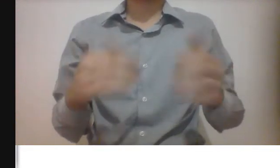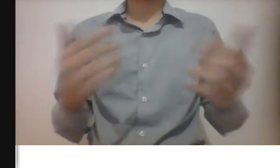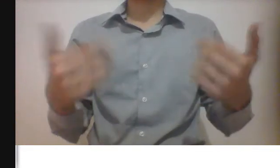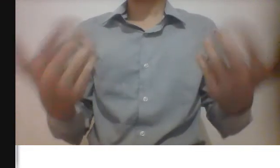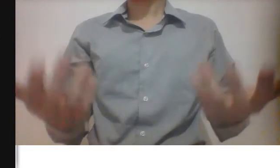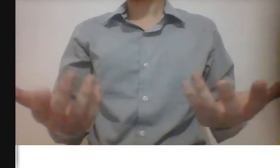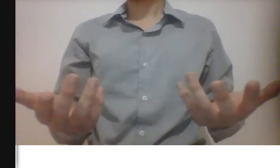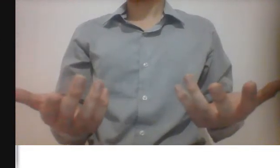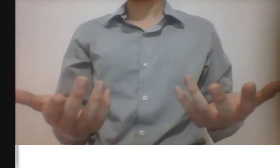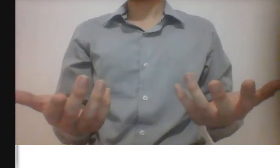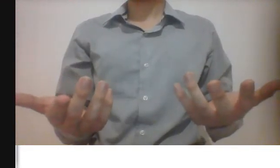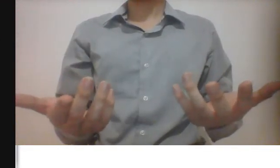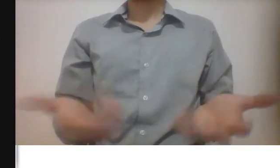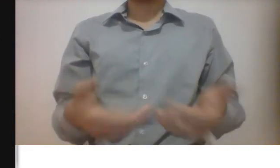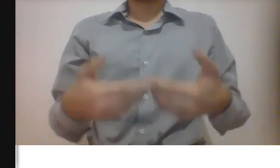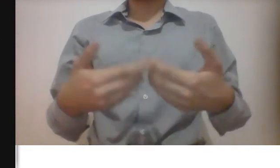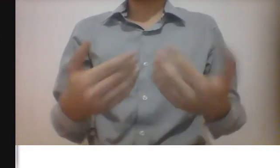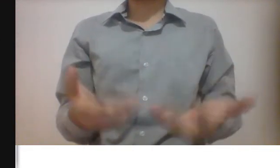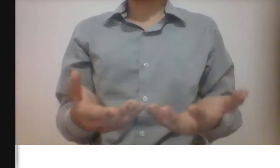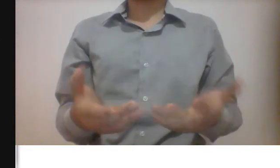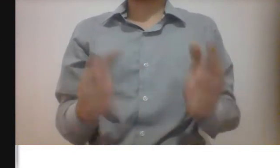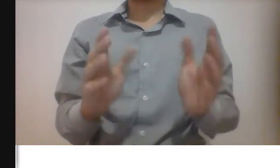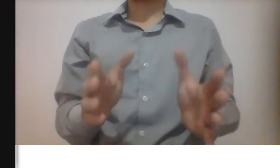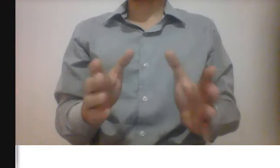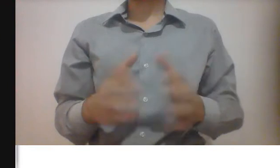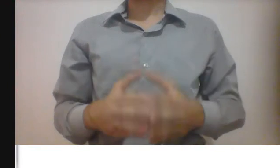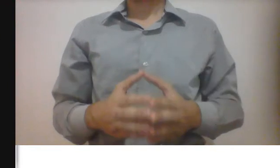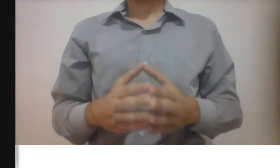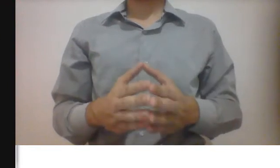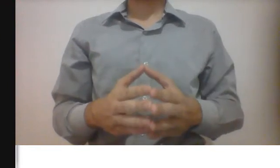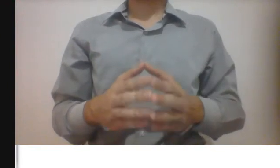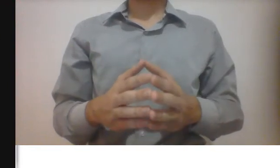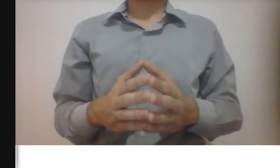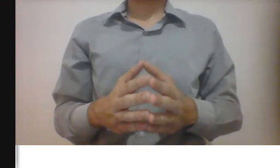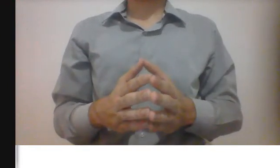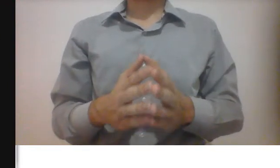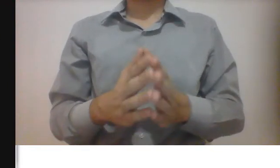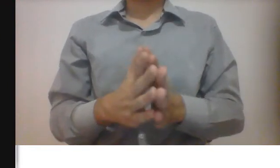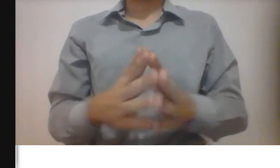es que ellos están a favor de la corrupción y lo he mencionado, incluso